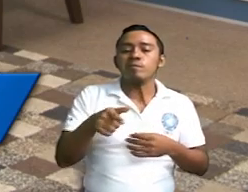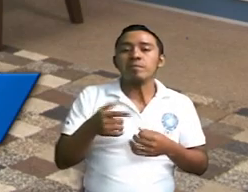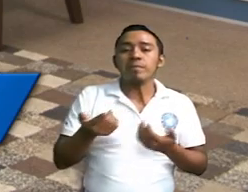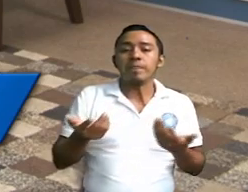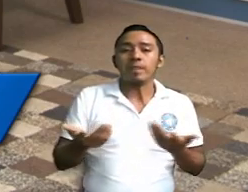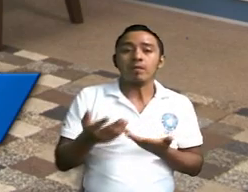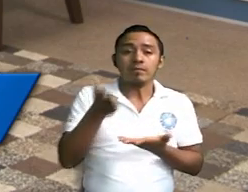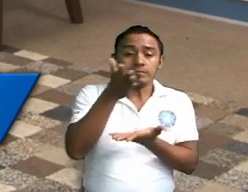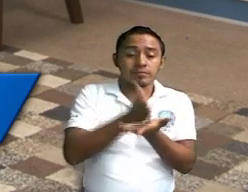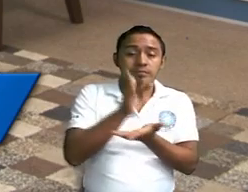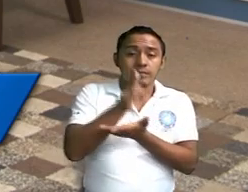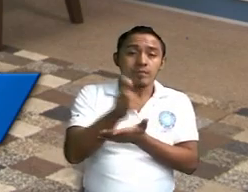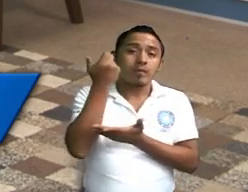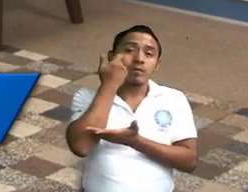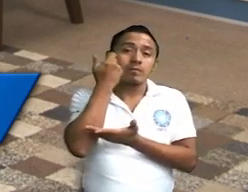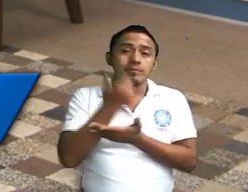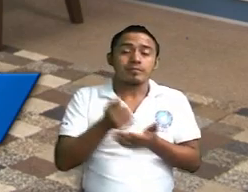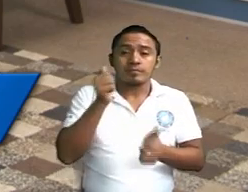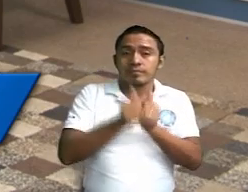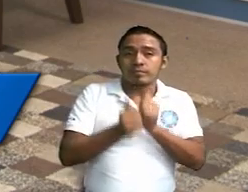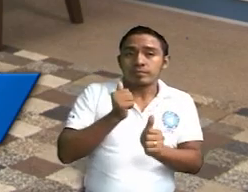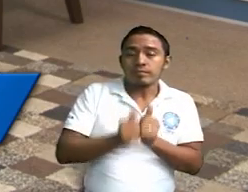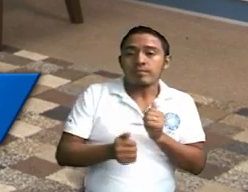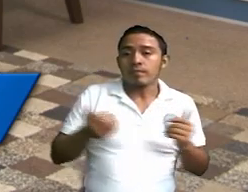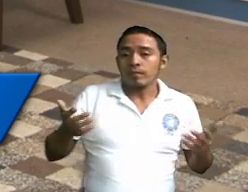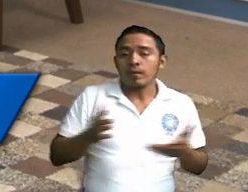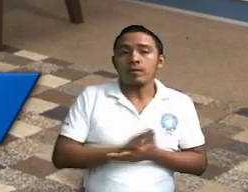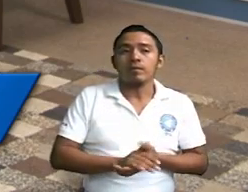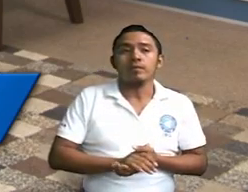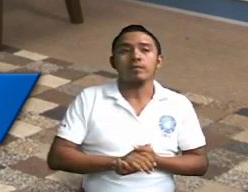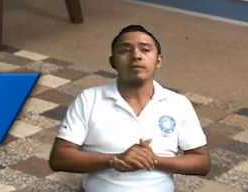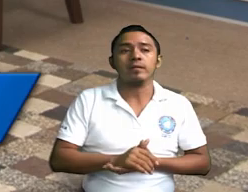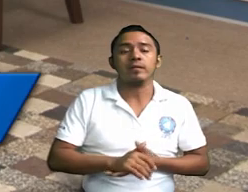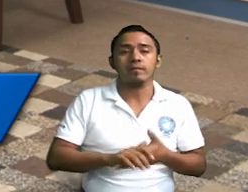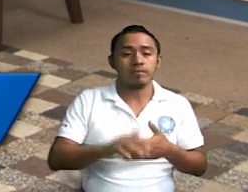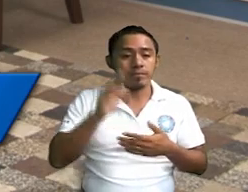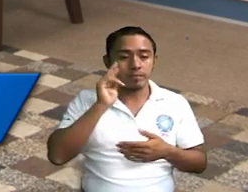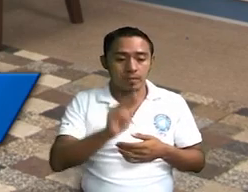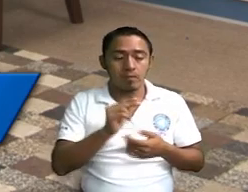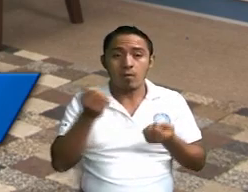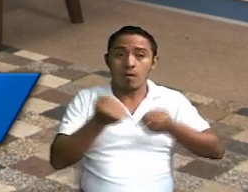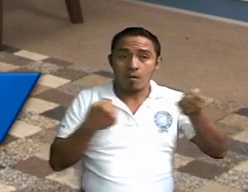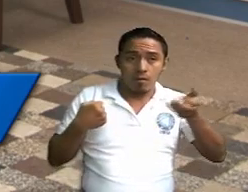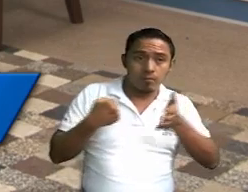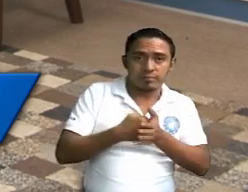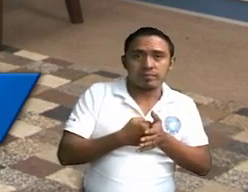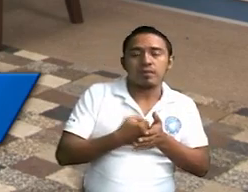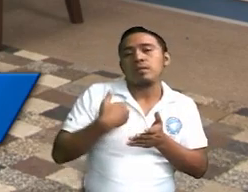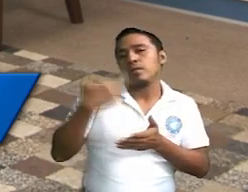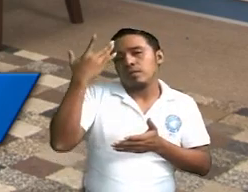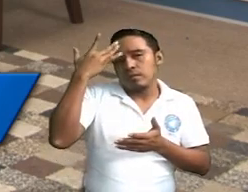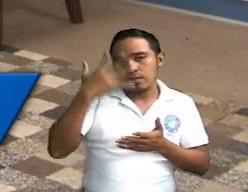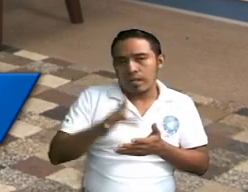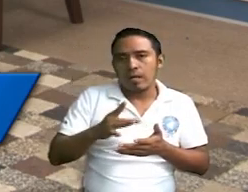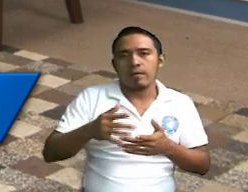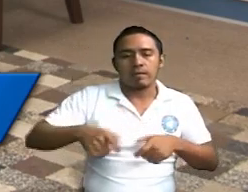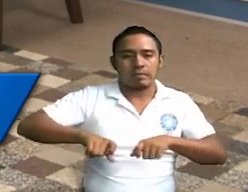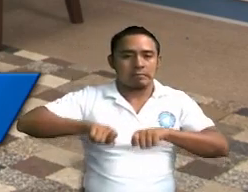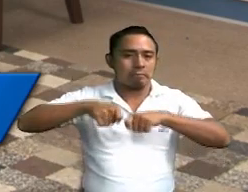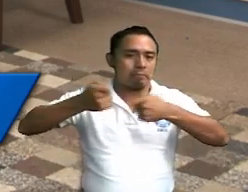estas enfermedades y estas lesiones en la que, obviamente, que cuando vemos que es un accidentado, se sabe que es una fractura?